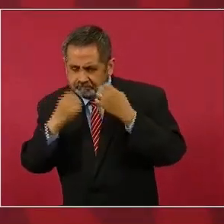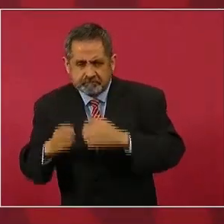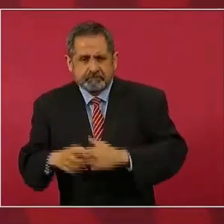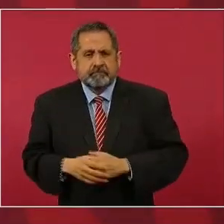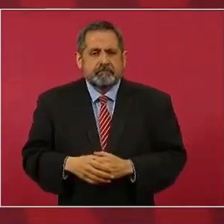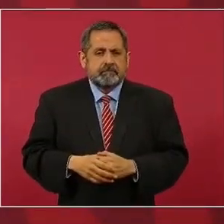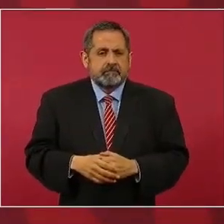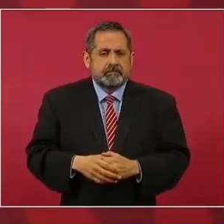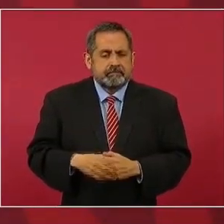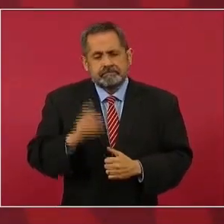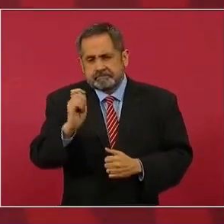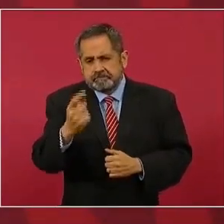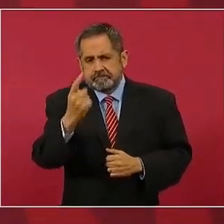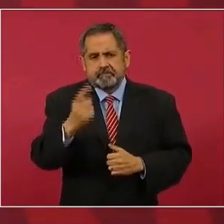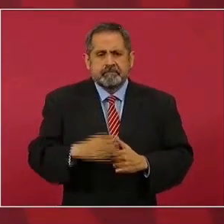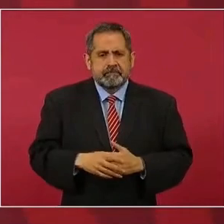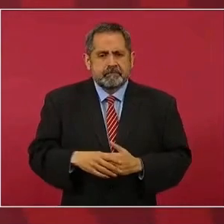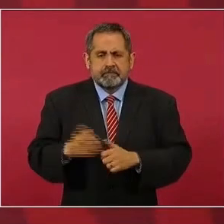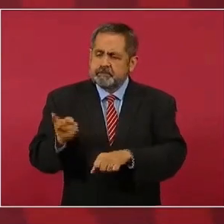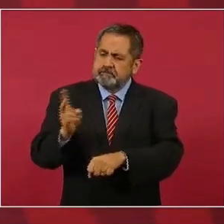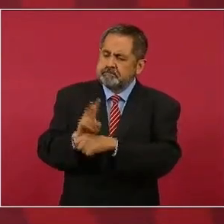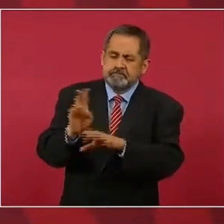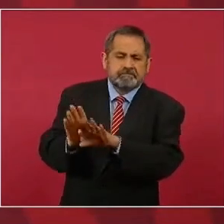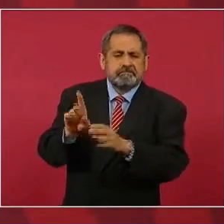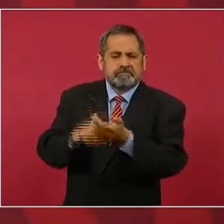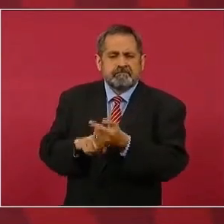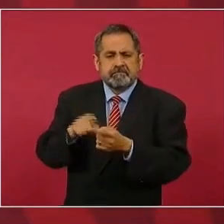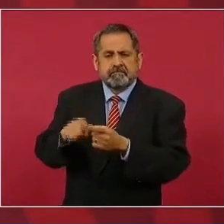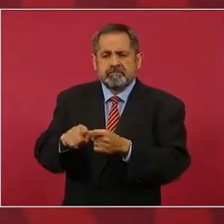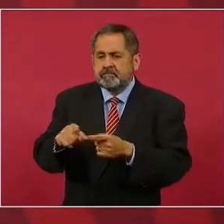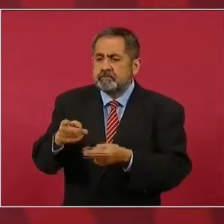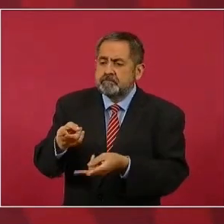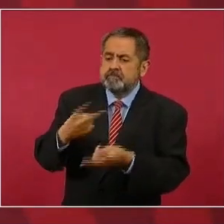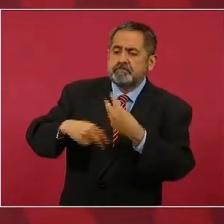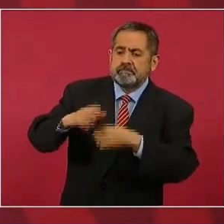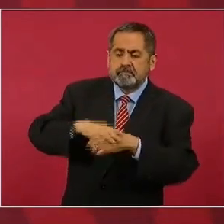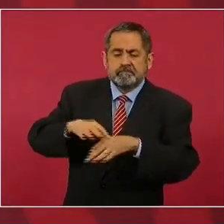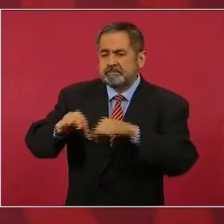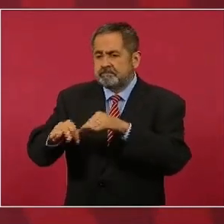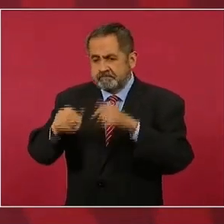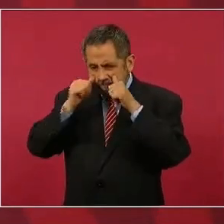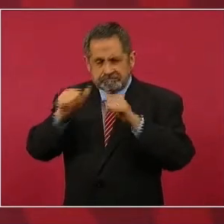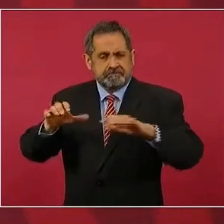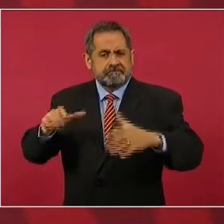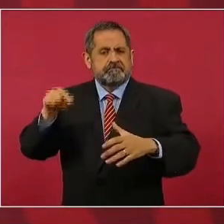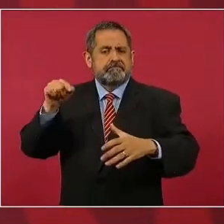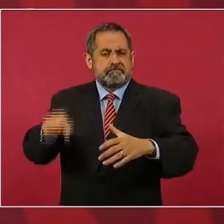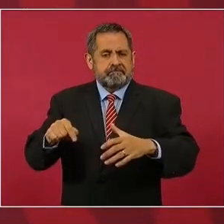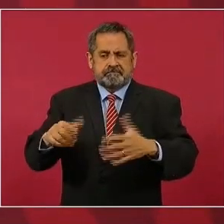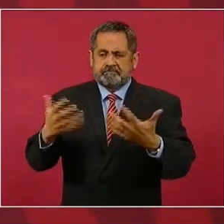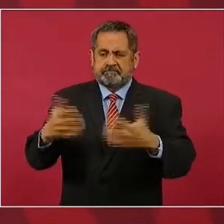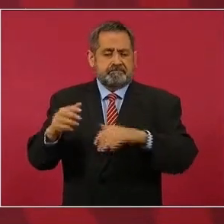Antes que todo, velaremos por la fuente de trabajo, que es el